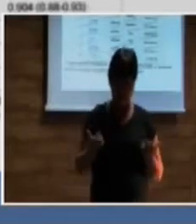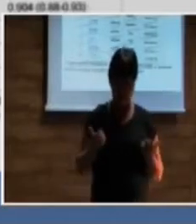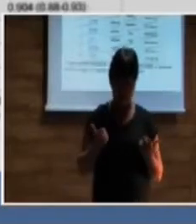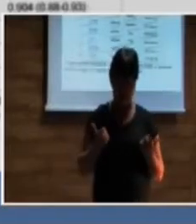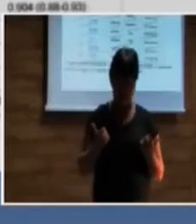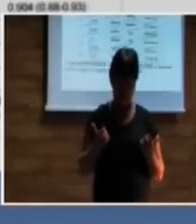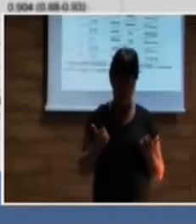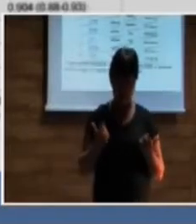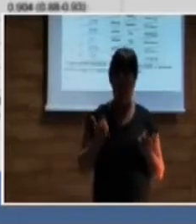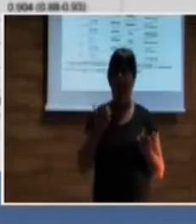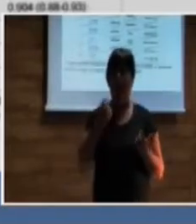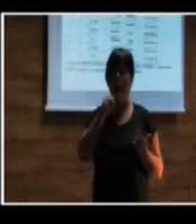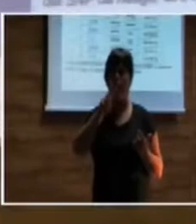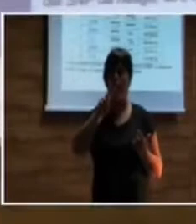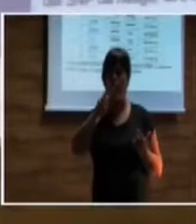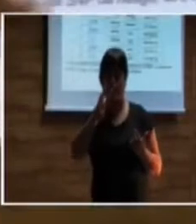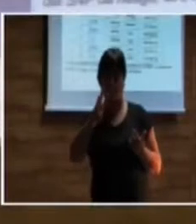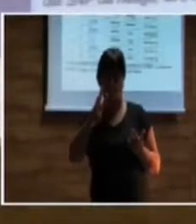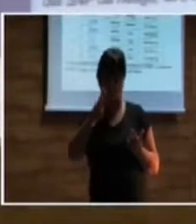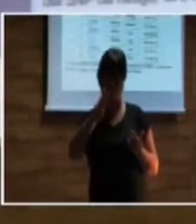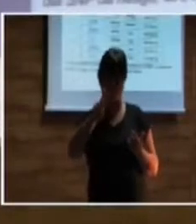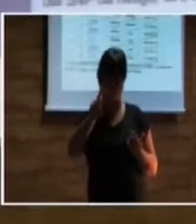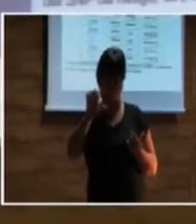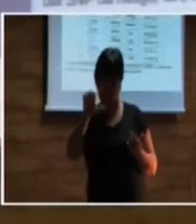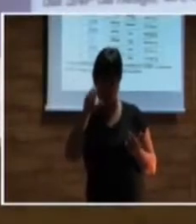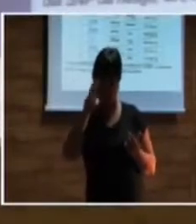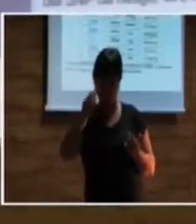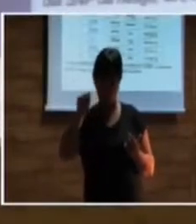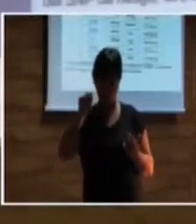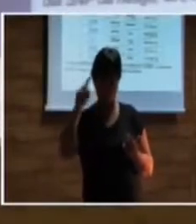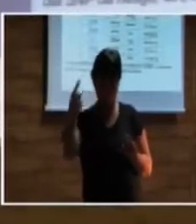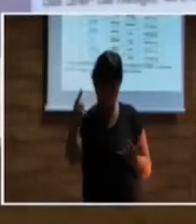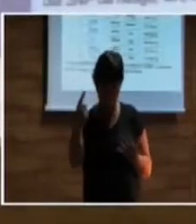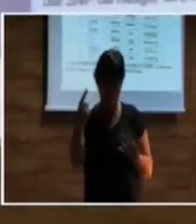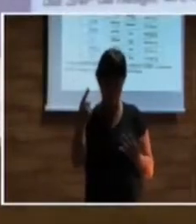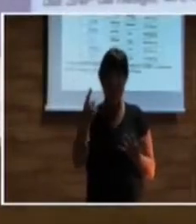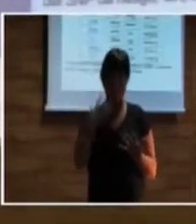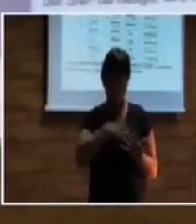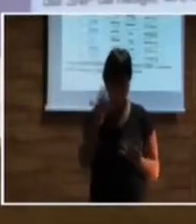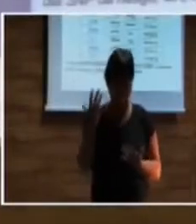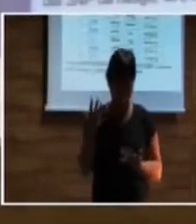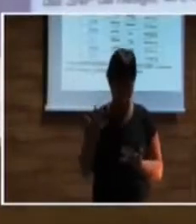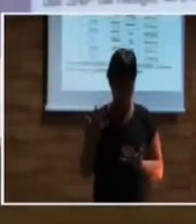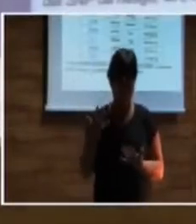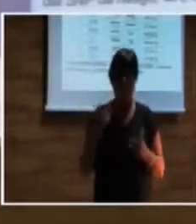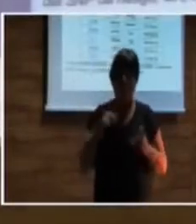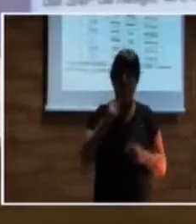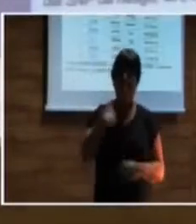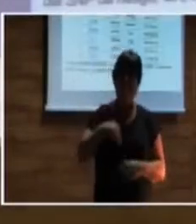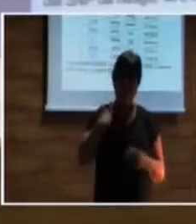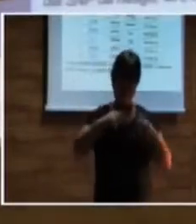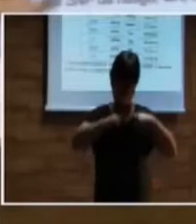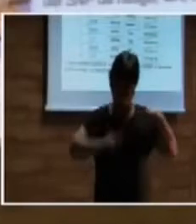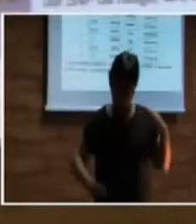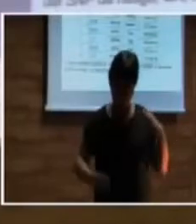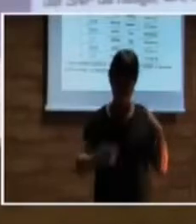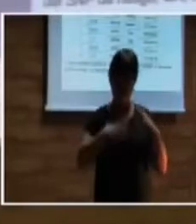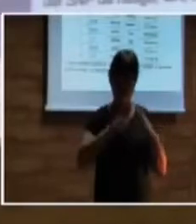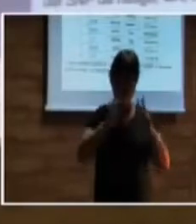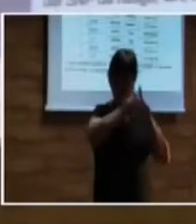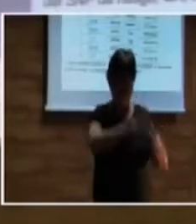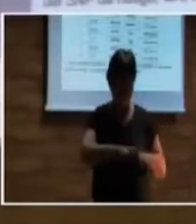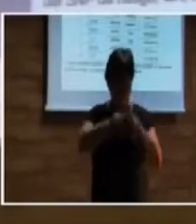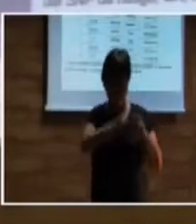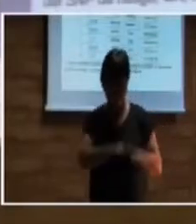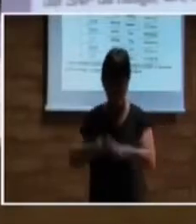fíjense, 3.6 cuando es heterocigoto. Es decir, que estos genes pueden ser estudiados en forma de screening general y ver